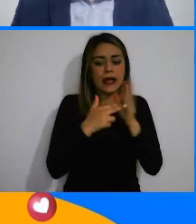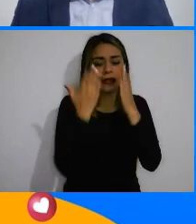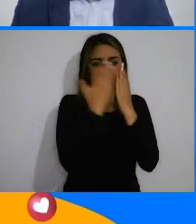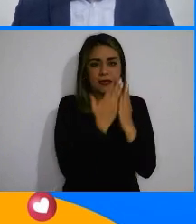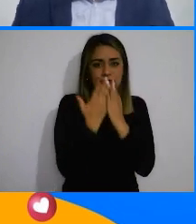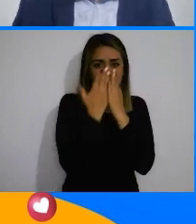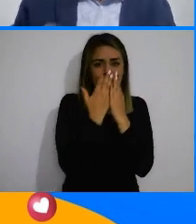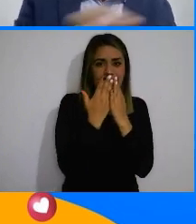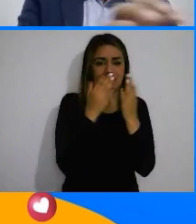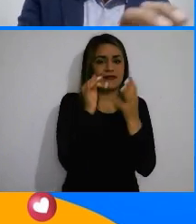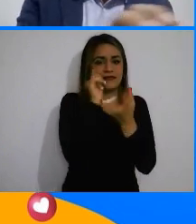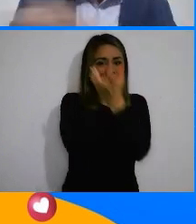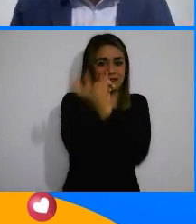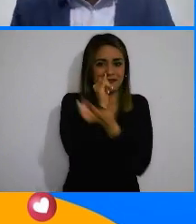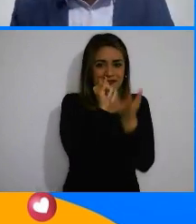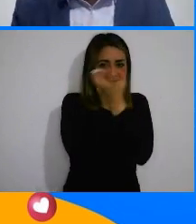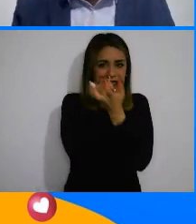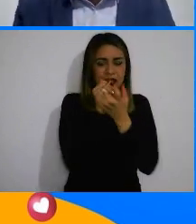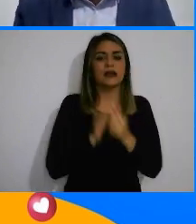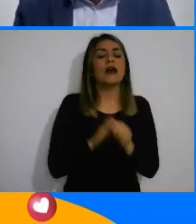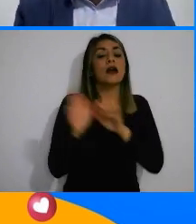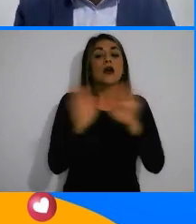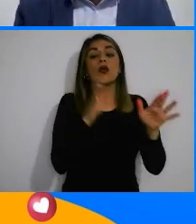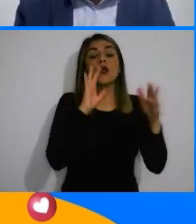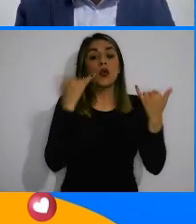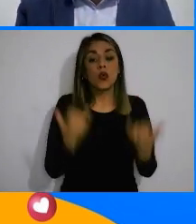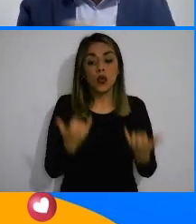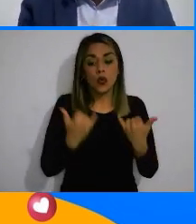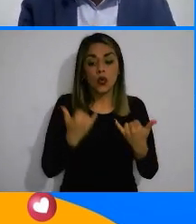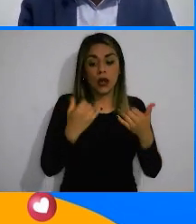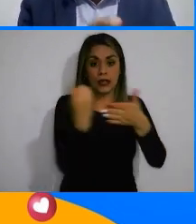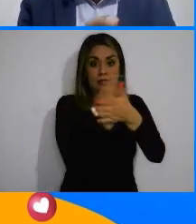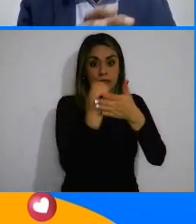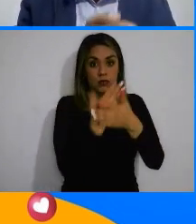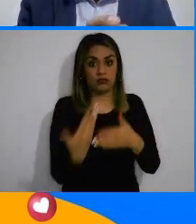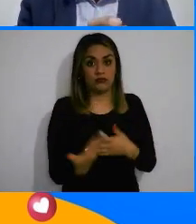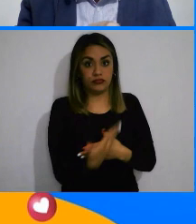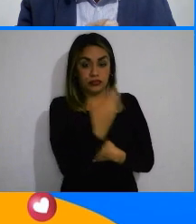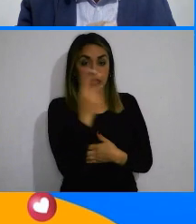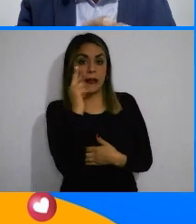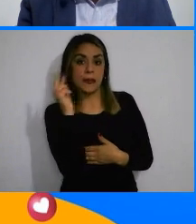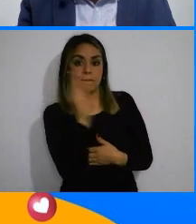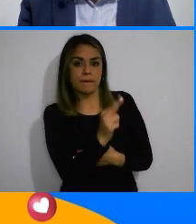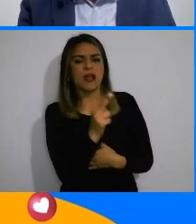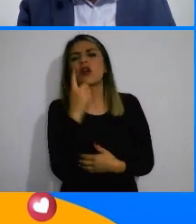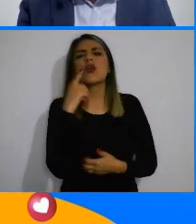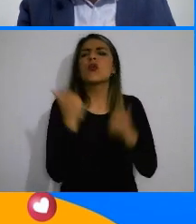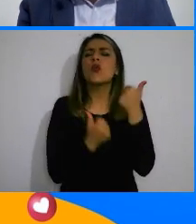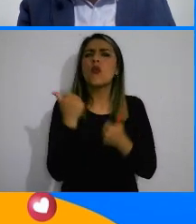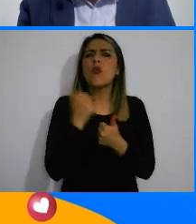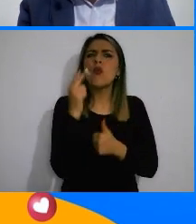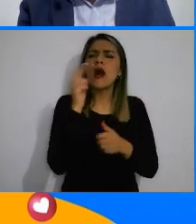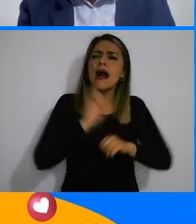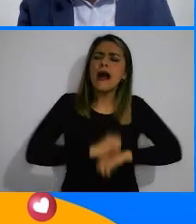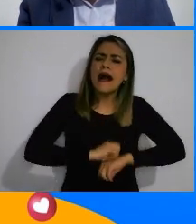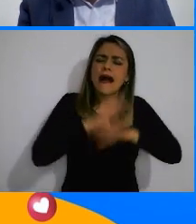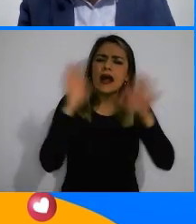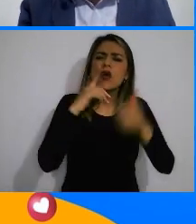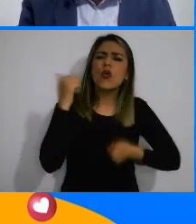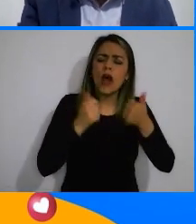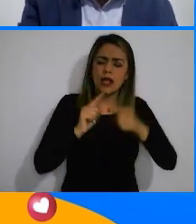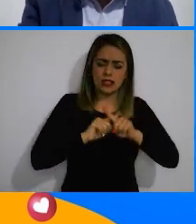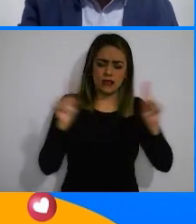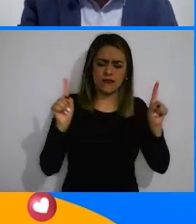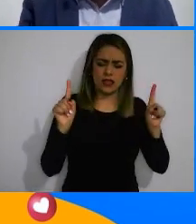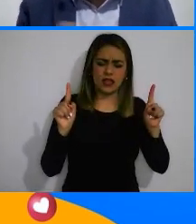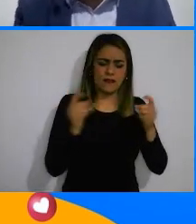ecología. Miren, entonces, en esta partecita, en esta diapositiva, ustedes pueden ver claramente cuál es la diferencia